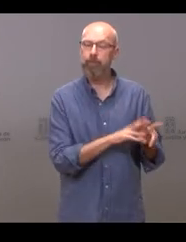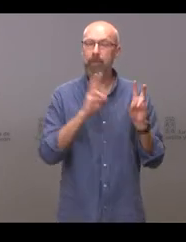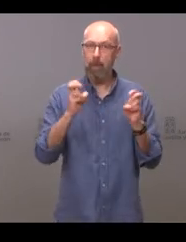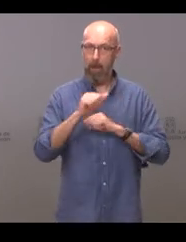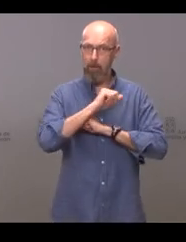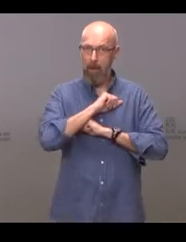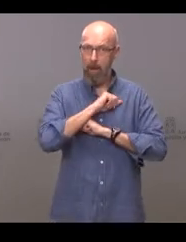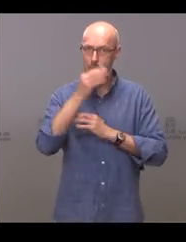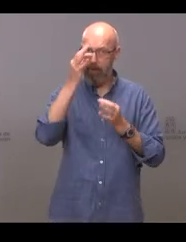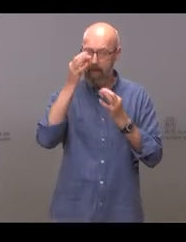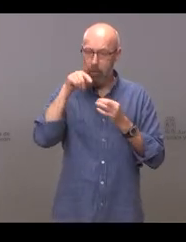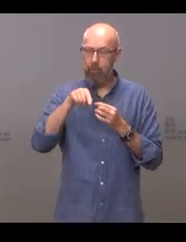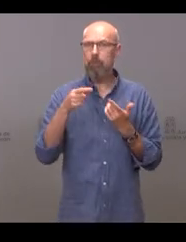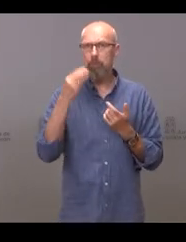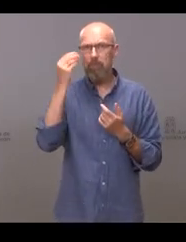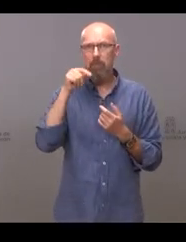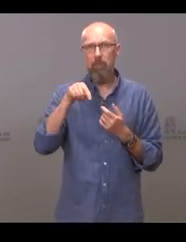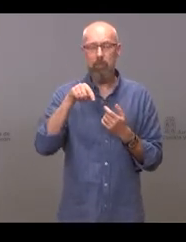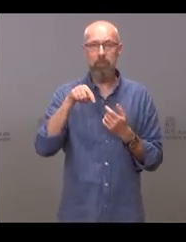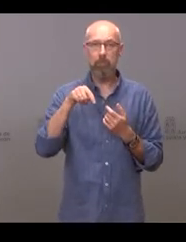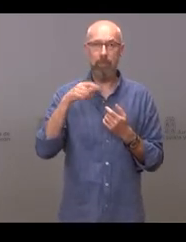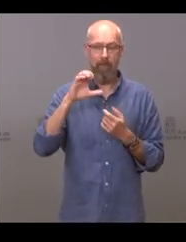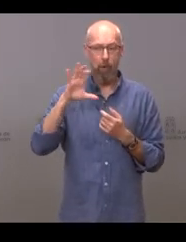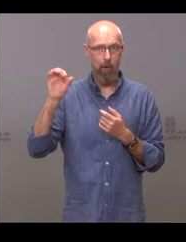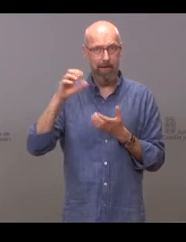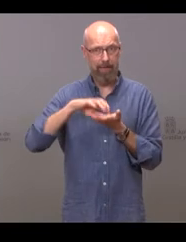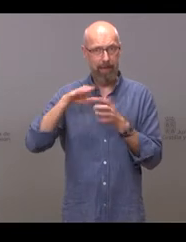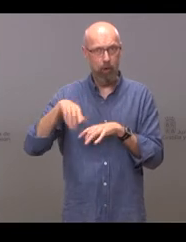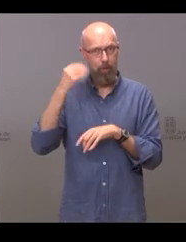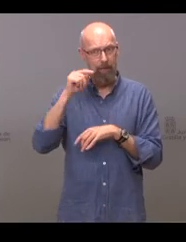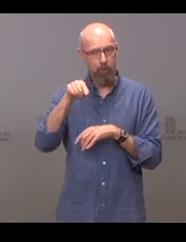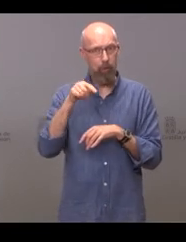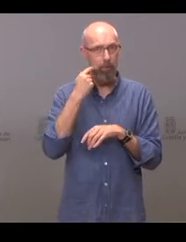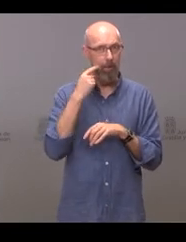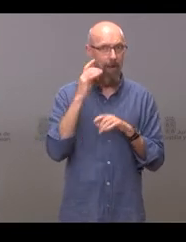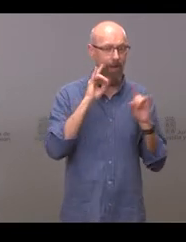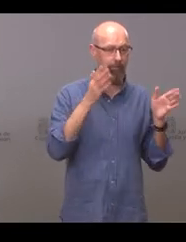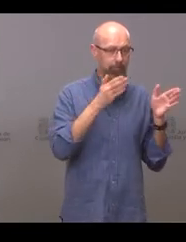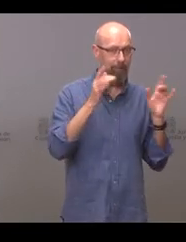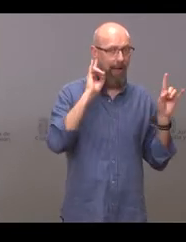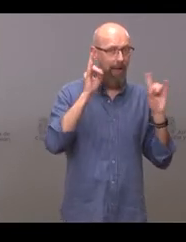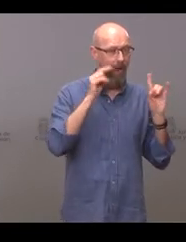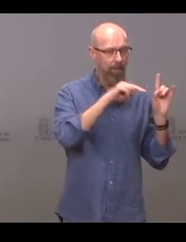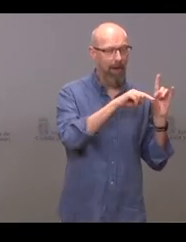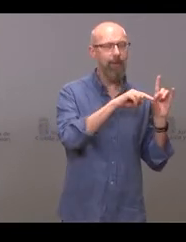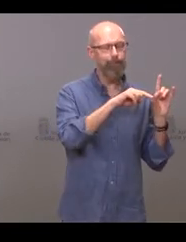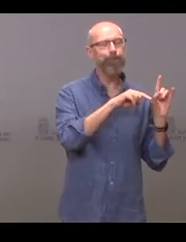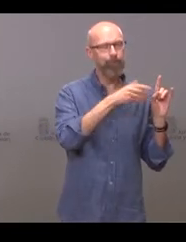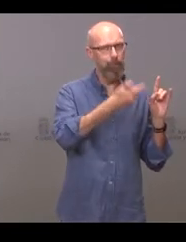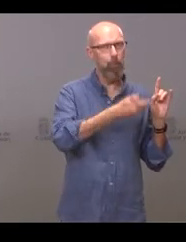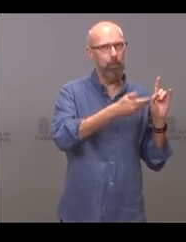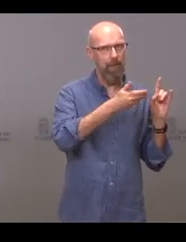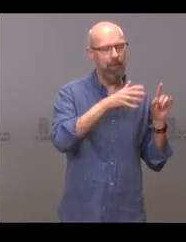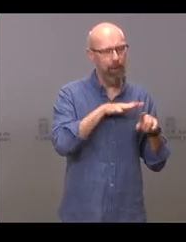bueno desde el derecho de castellón queremos que la vigencia del estado de alarma ha sido muy importante a la hora a la hora